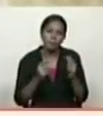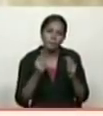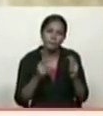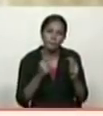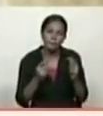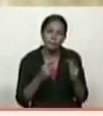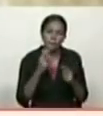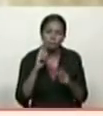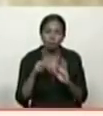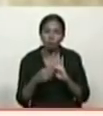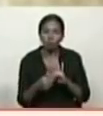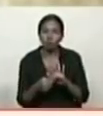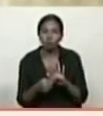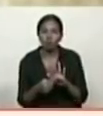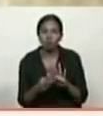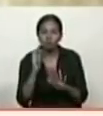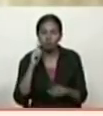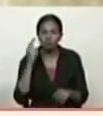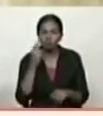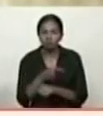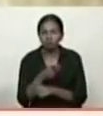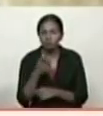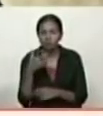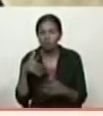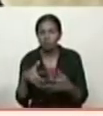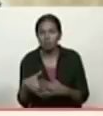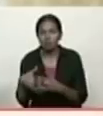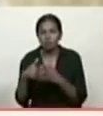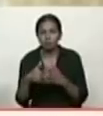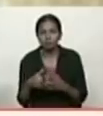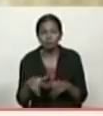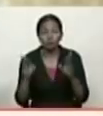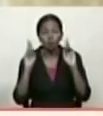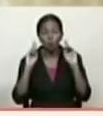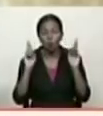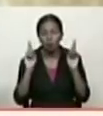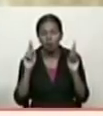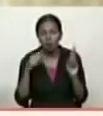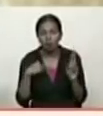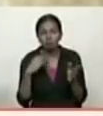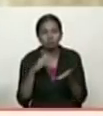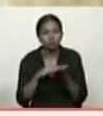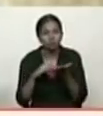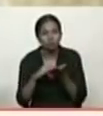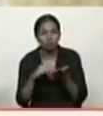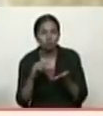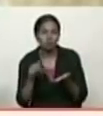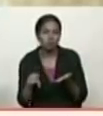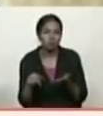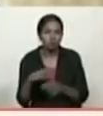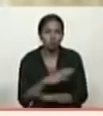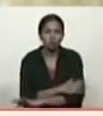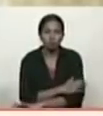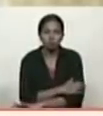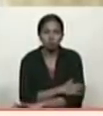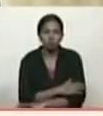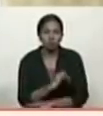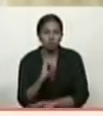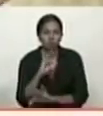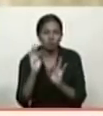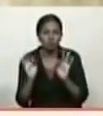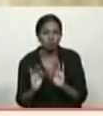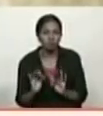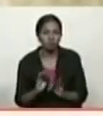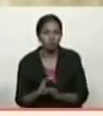manera militar ante las órdenes del Pentágono y de la Casa Blanca. Ojalá haya una rectificación de la oposición venezolana, pero nuestros aliados lo que están